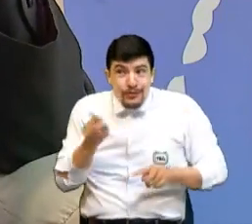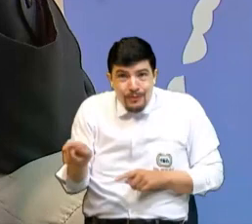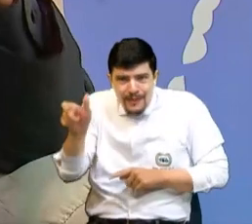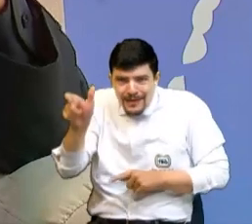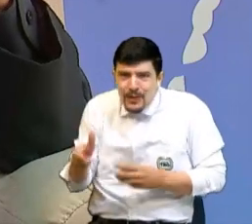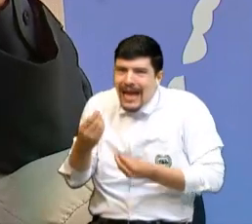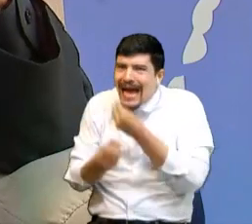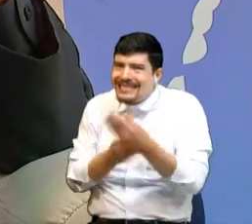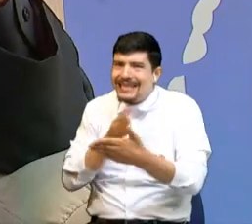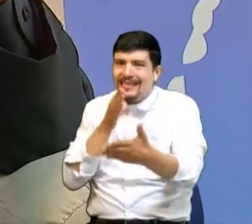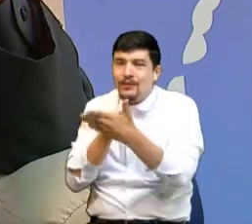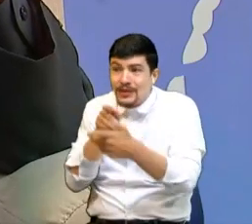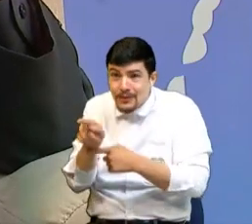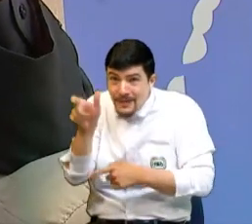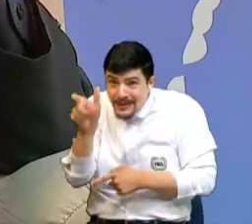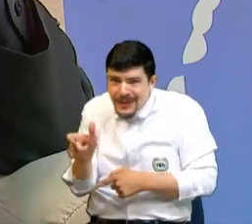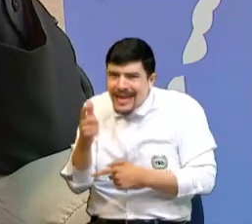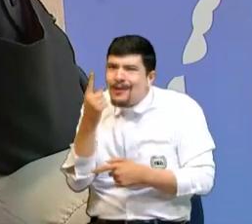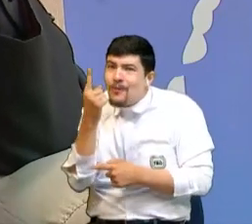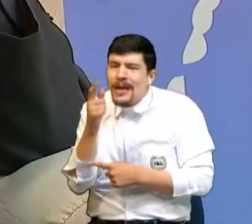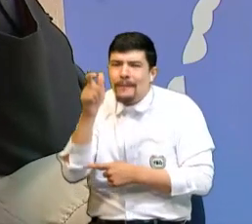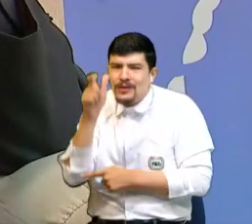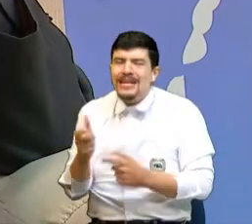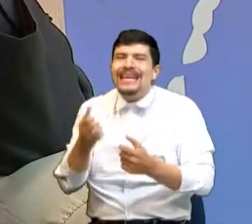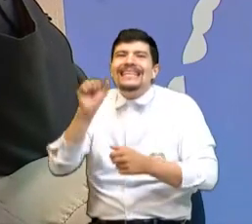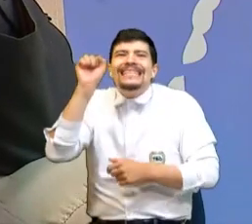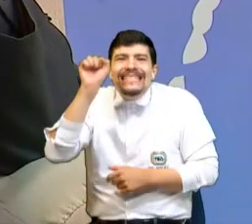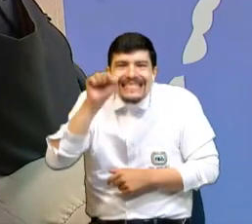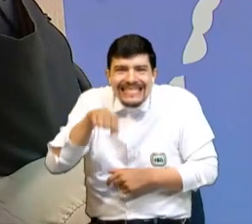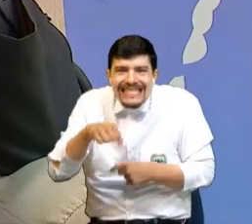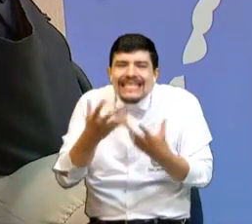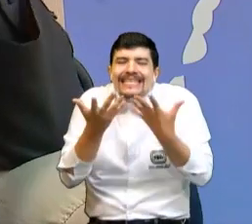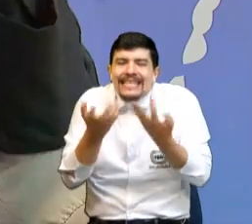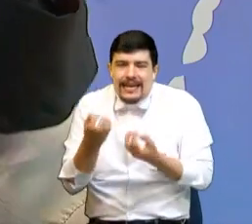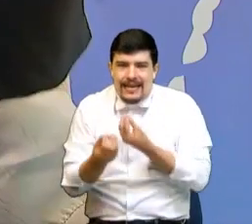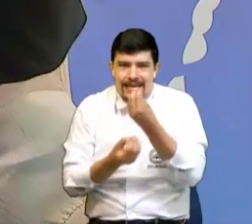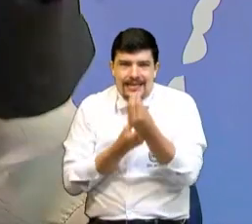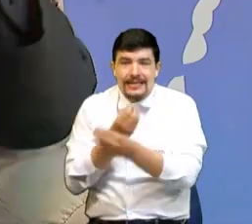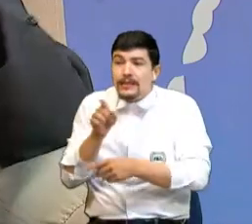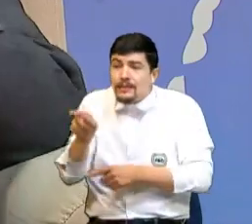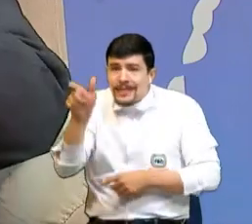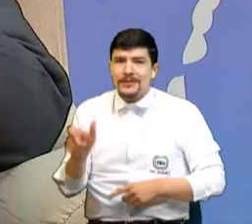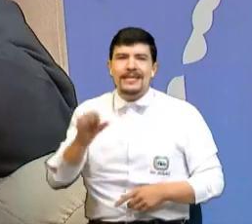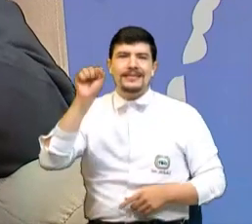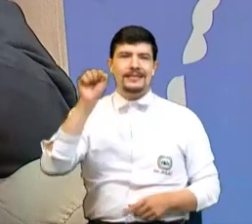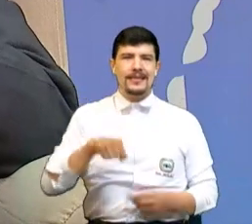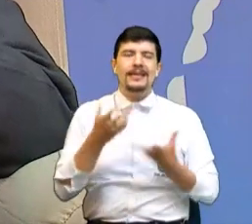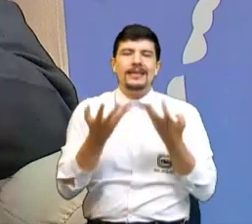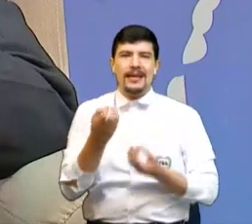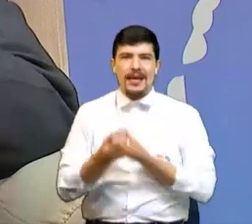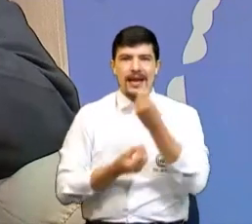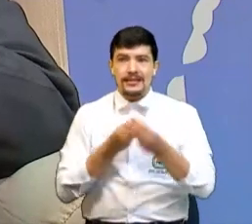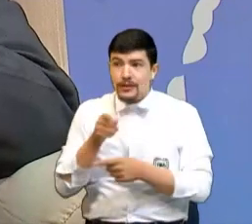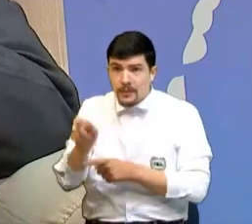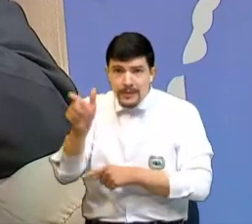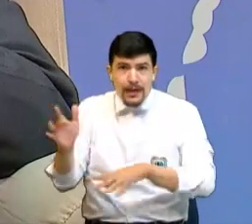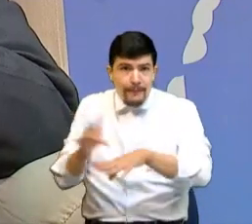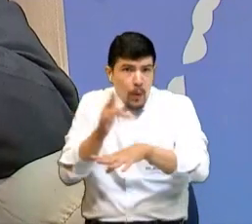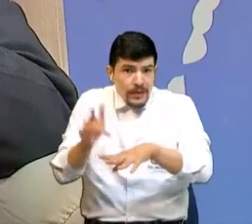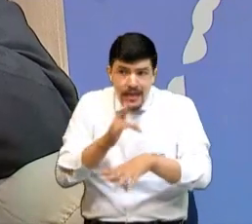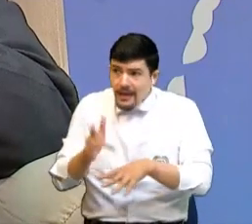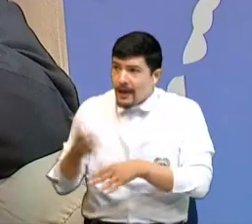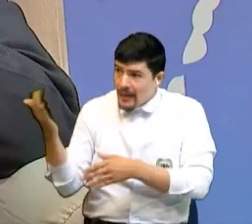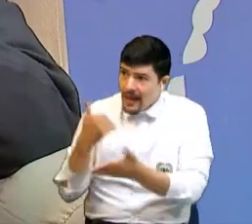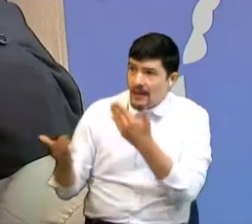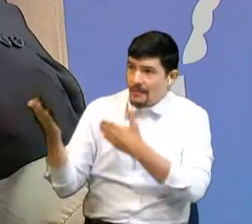televidente, sí, ¿sí? Por parte del televidente, el que hace, que motiva